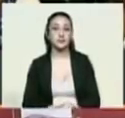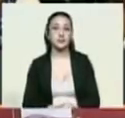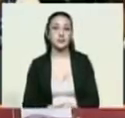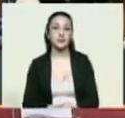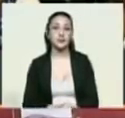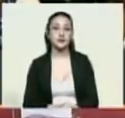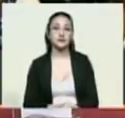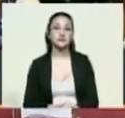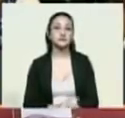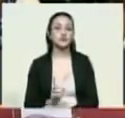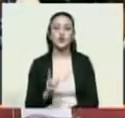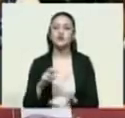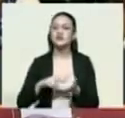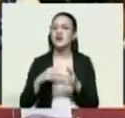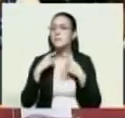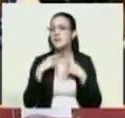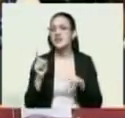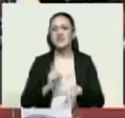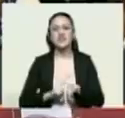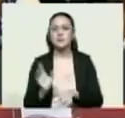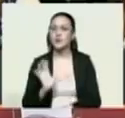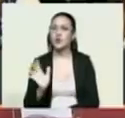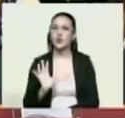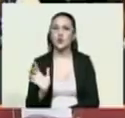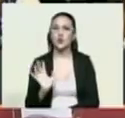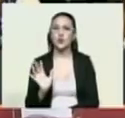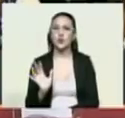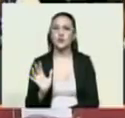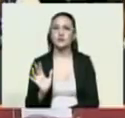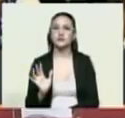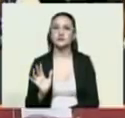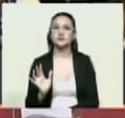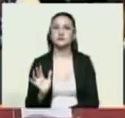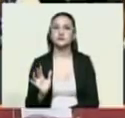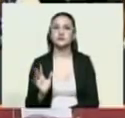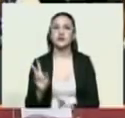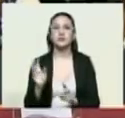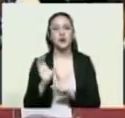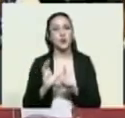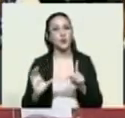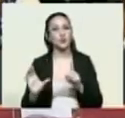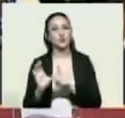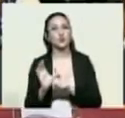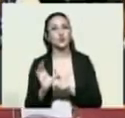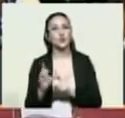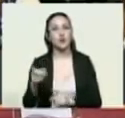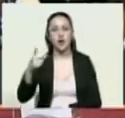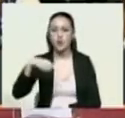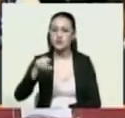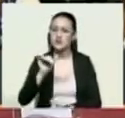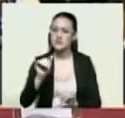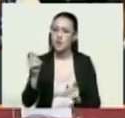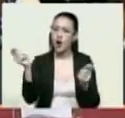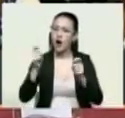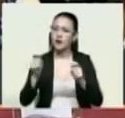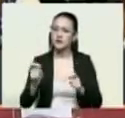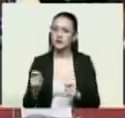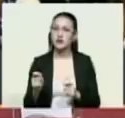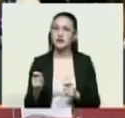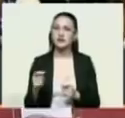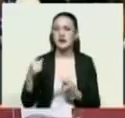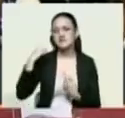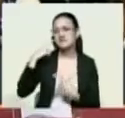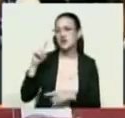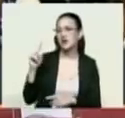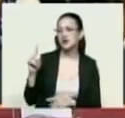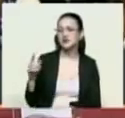es una pérdida de tiempo, ni es un mero adorno lo que hacemos en el campo de la cultura. Ustedes, artistas, no son un adorno, no